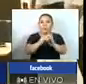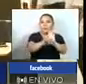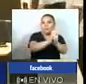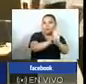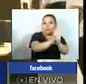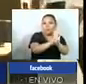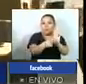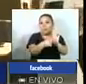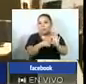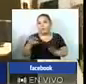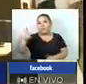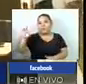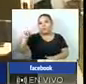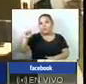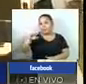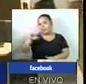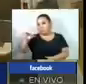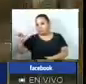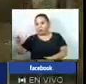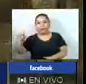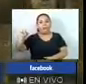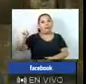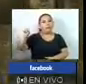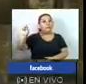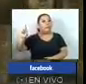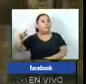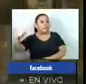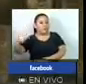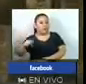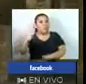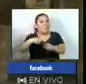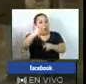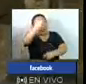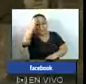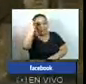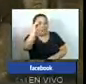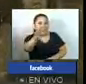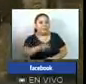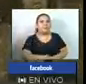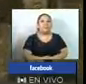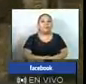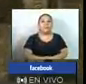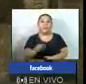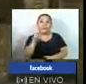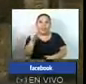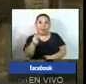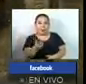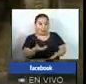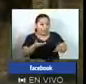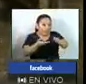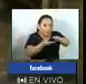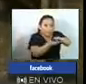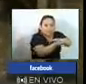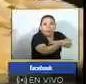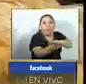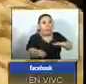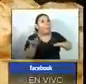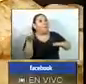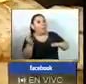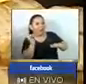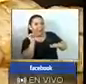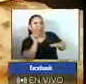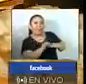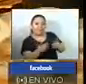es faena gear guión bajo arg olvidaba algo hasta los panes son elaborados en este lugar